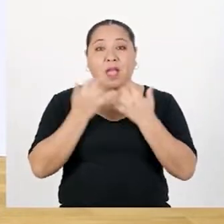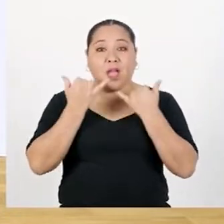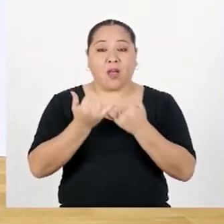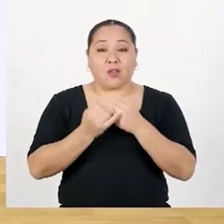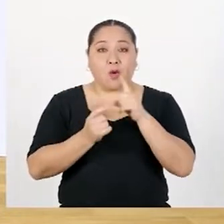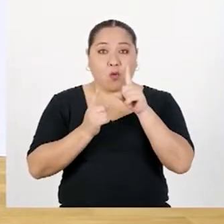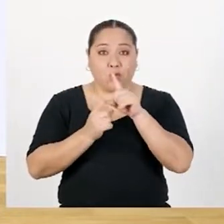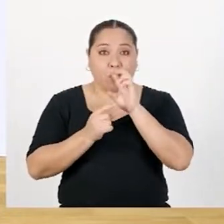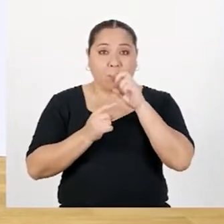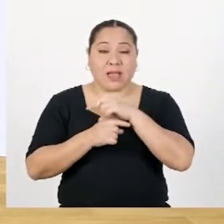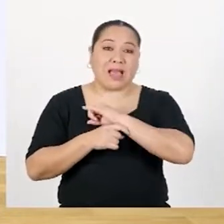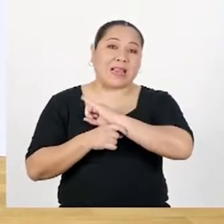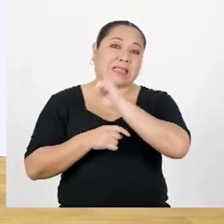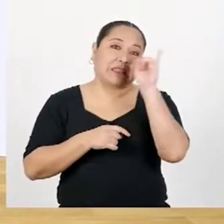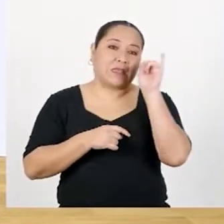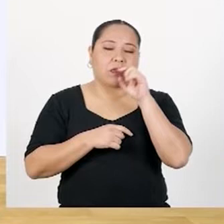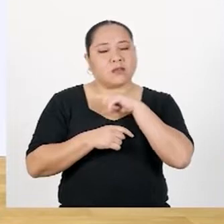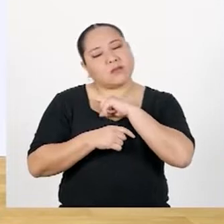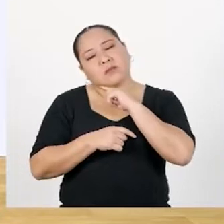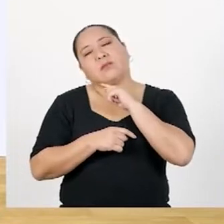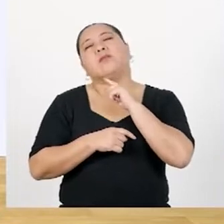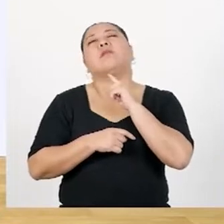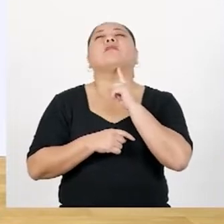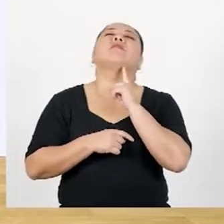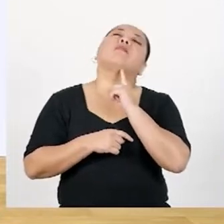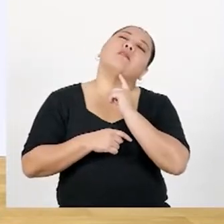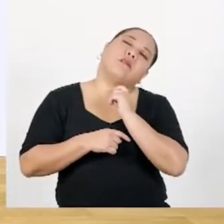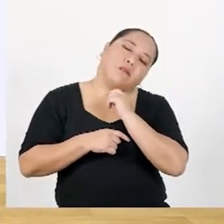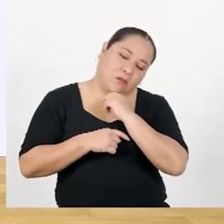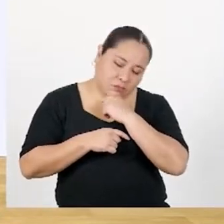Y ahora uno más hacia el otro lado.